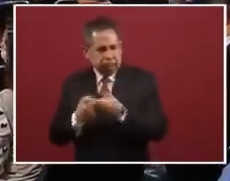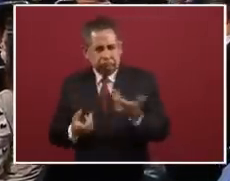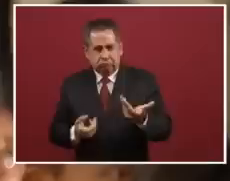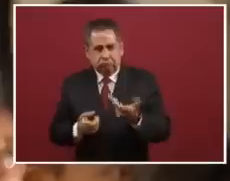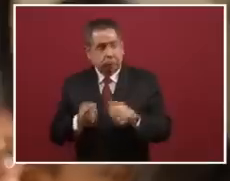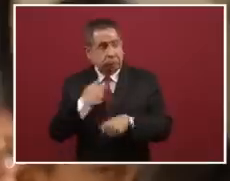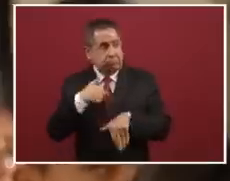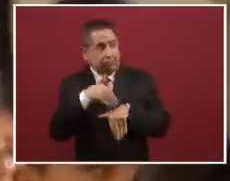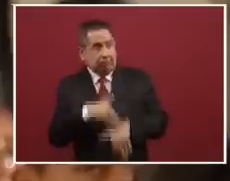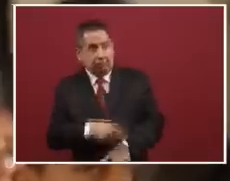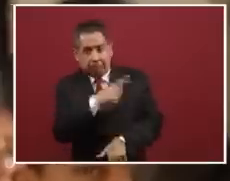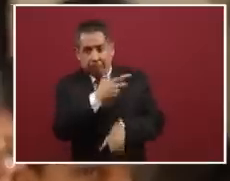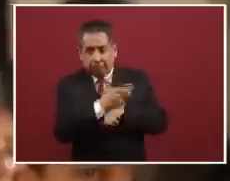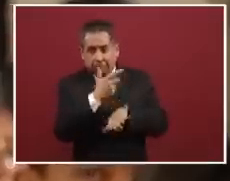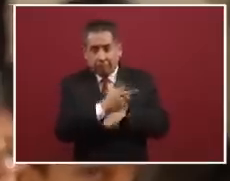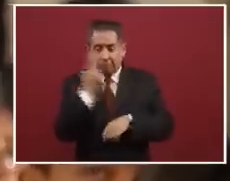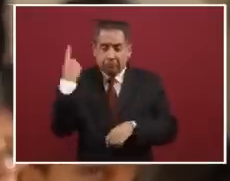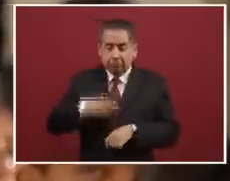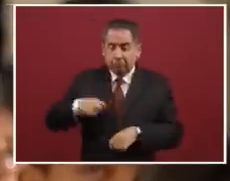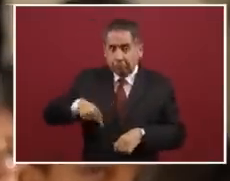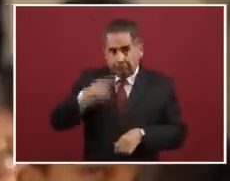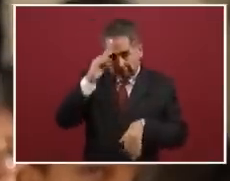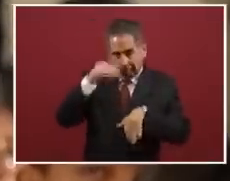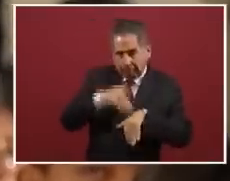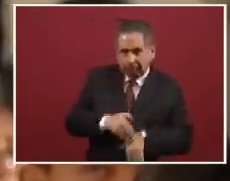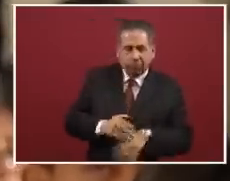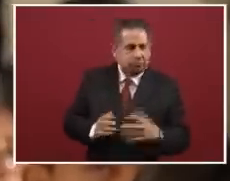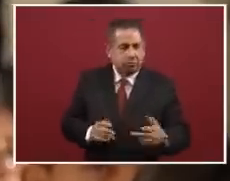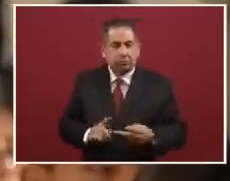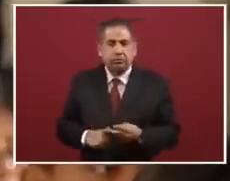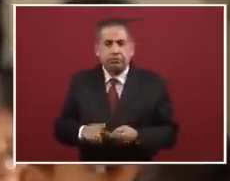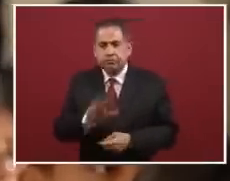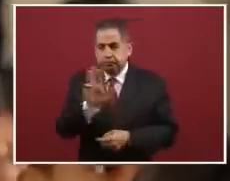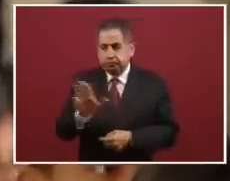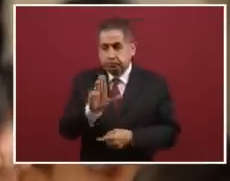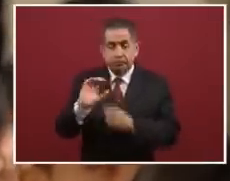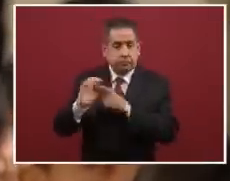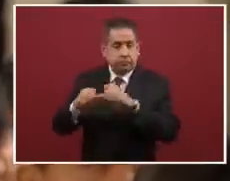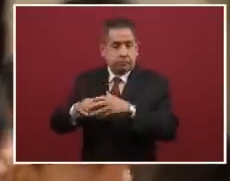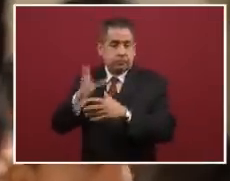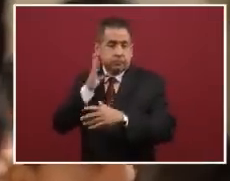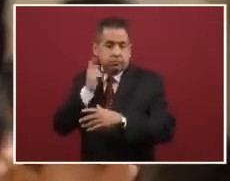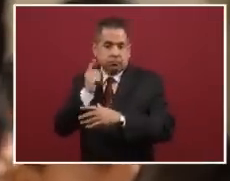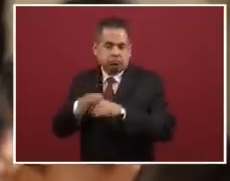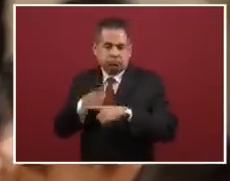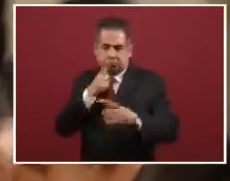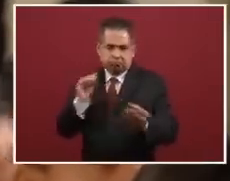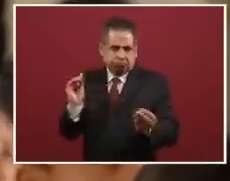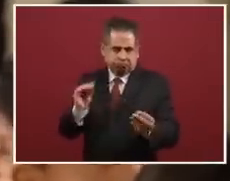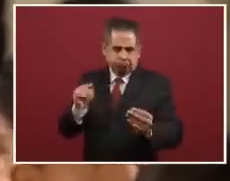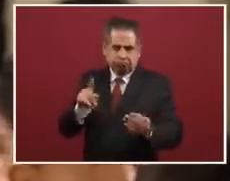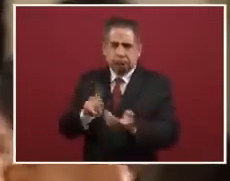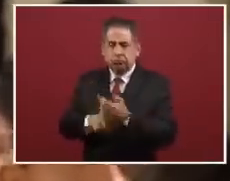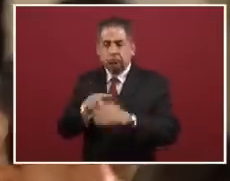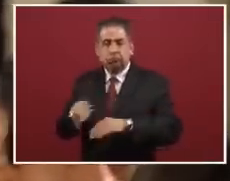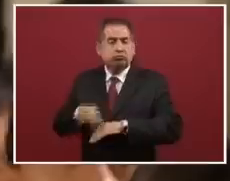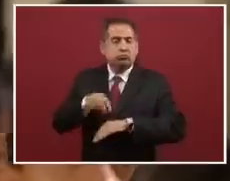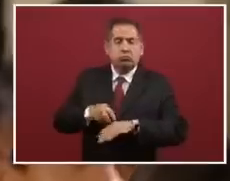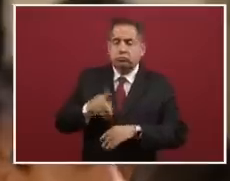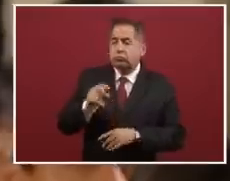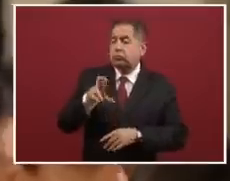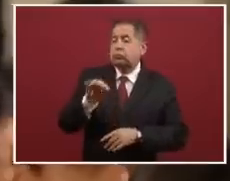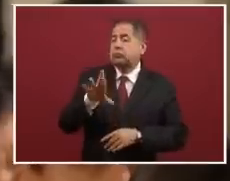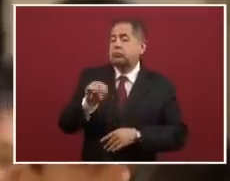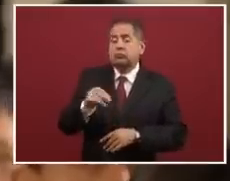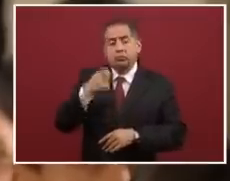los Estados Unidos. El miércoles en la comisión permanente hay un debate, se sube Porfirio Muñoz Ledo a